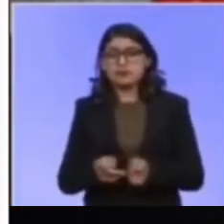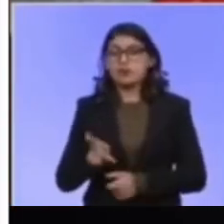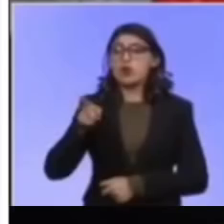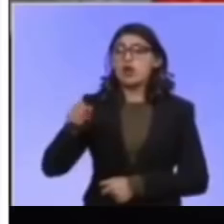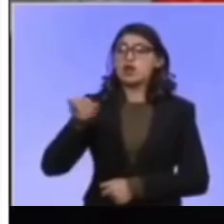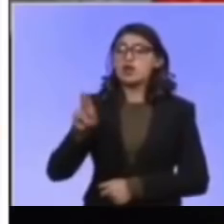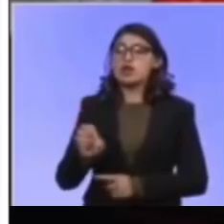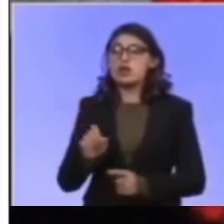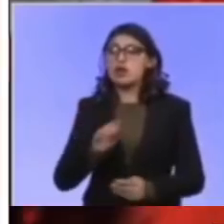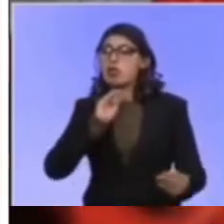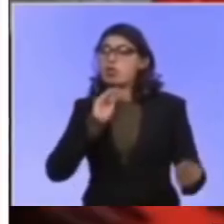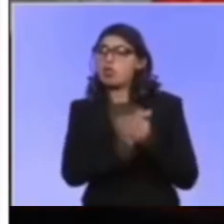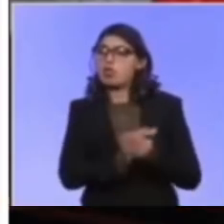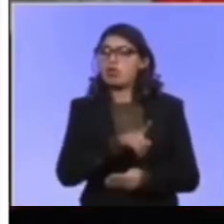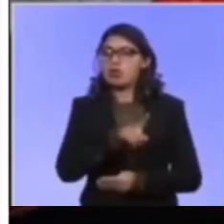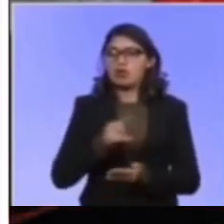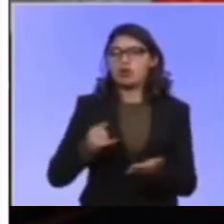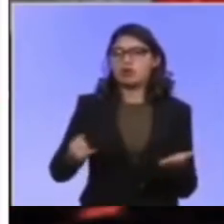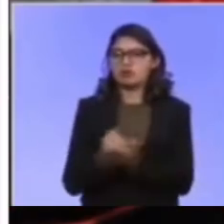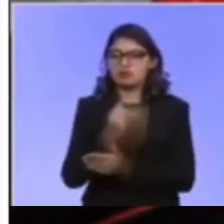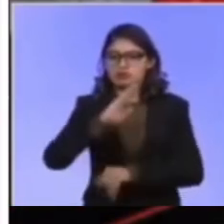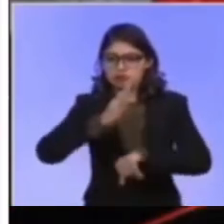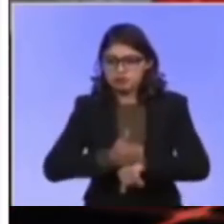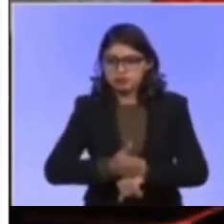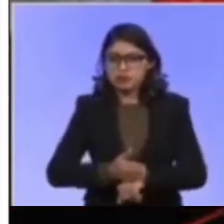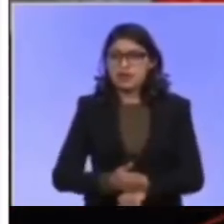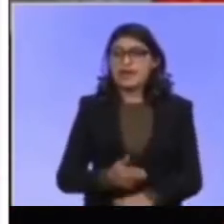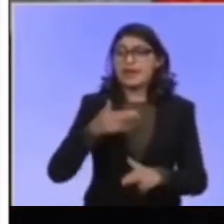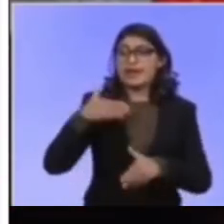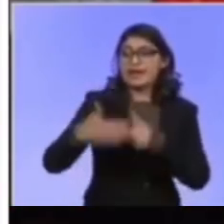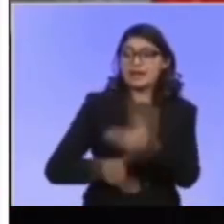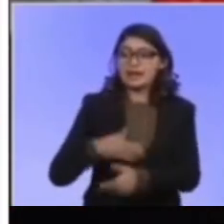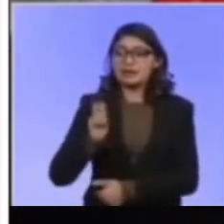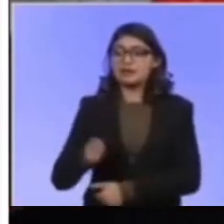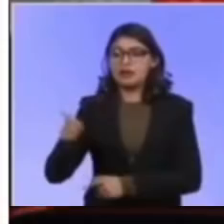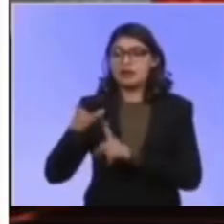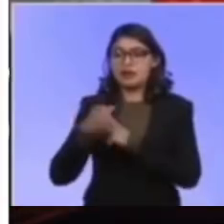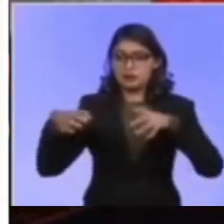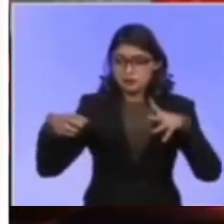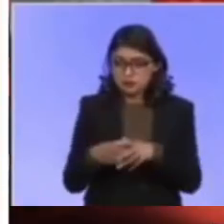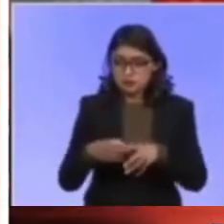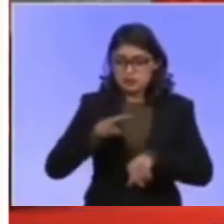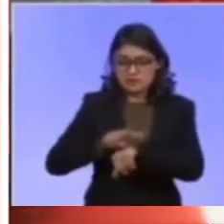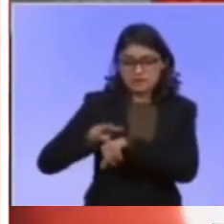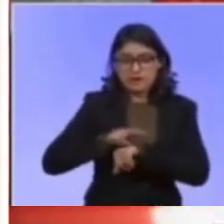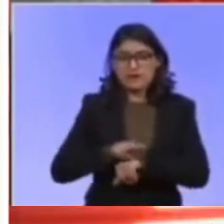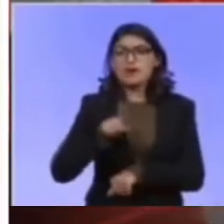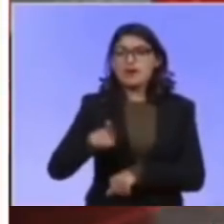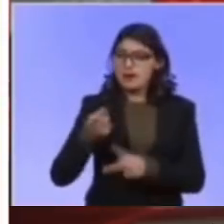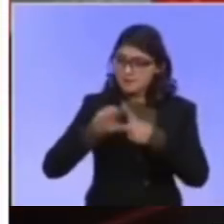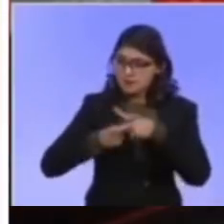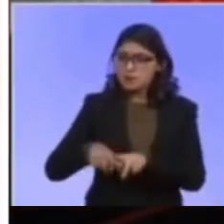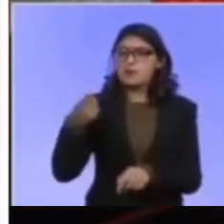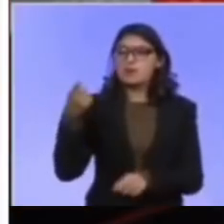escuchar a los precandidatos y fue hasta el momento en que la comisión de fiscalización ordenó iniciar un procedimiento sancionador